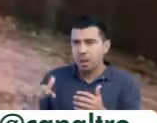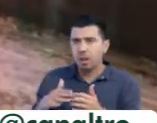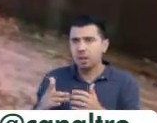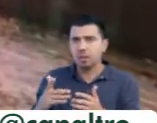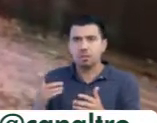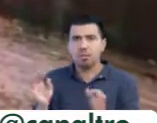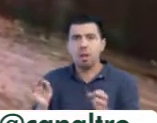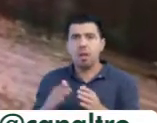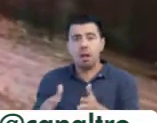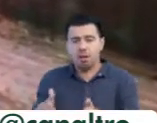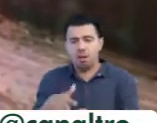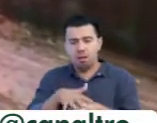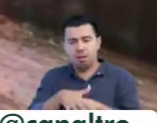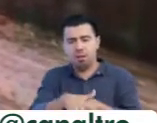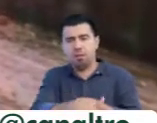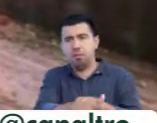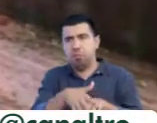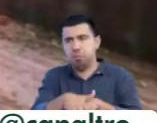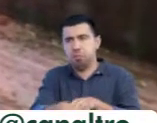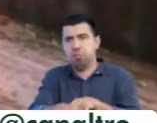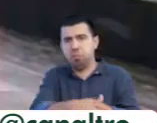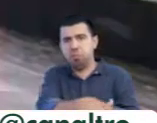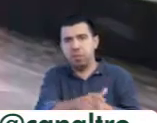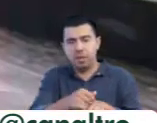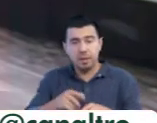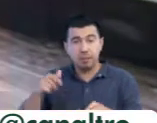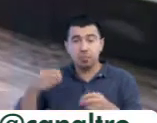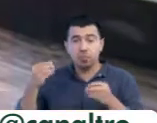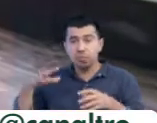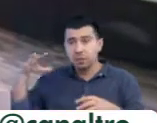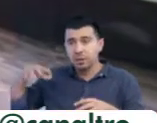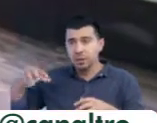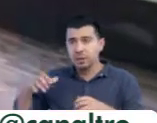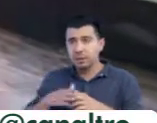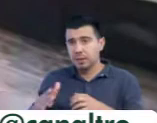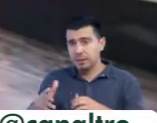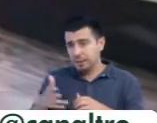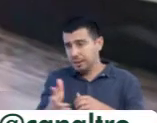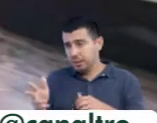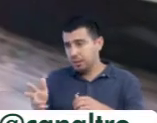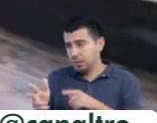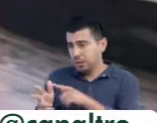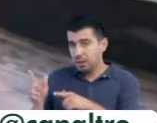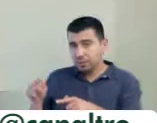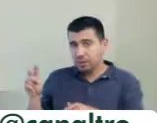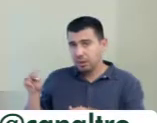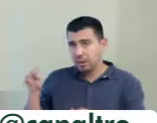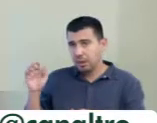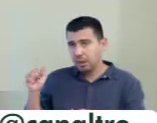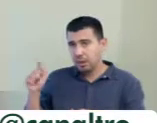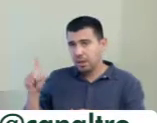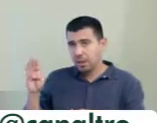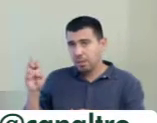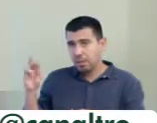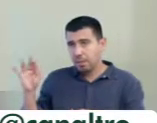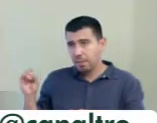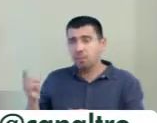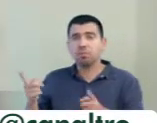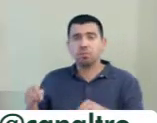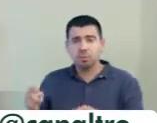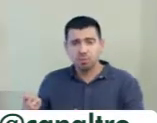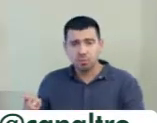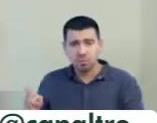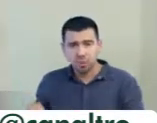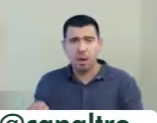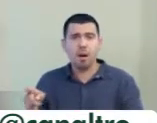También en la vía a San Alberto, en el kilómetro 67, existe restricción para el paso vehicular. En horas de la madrugada se presentó